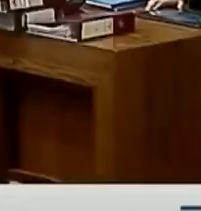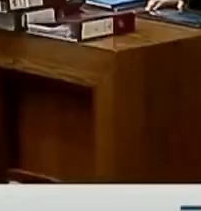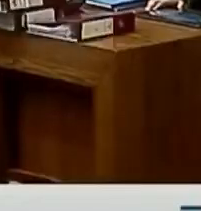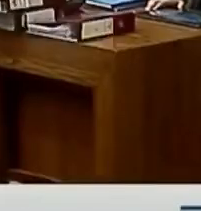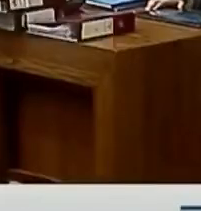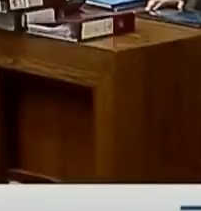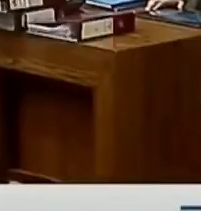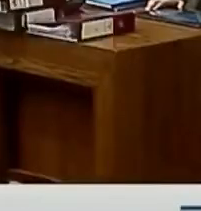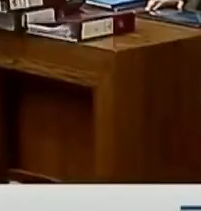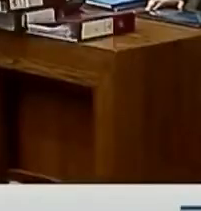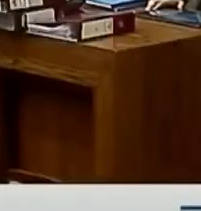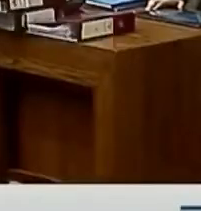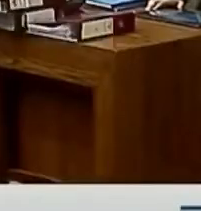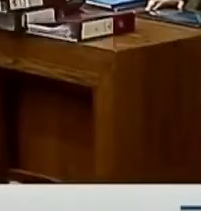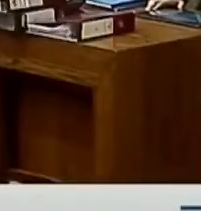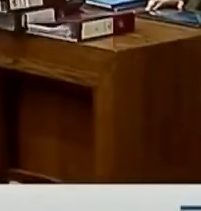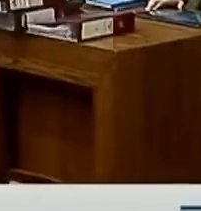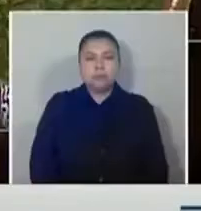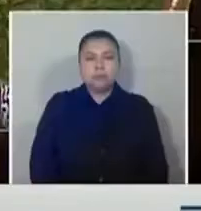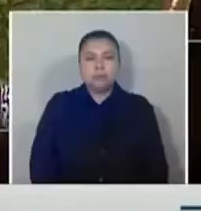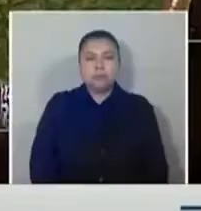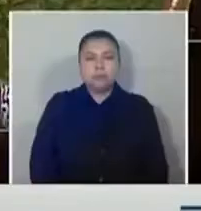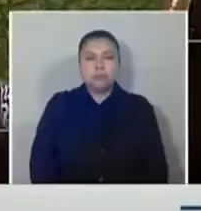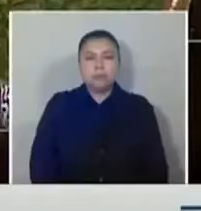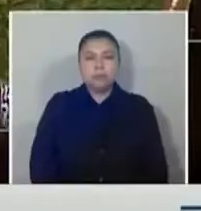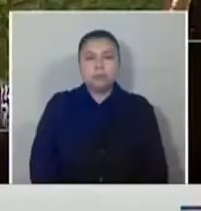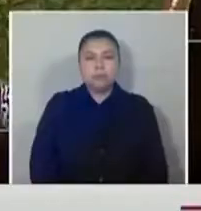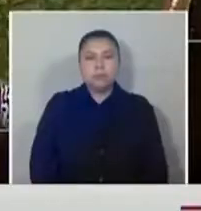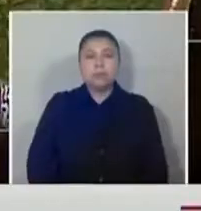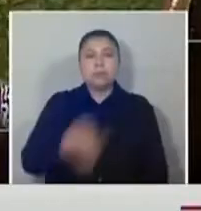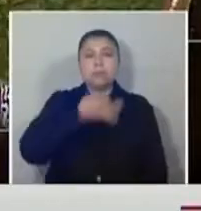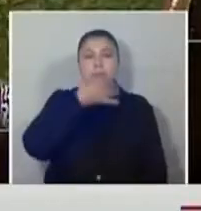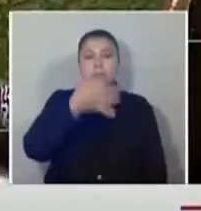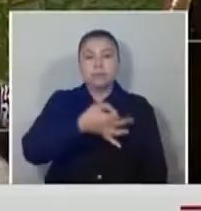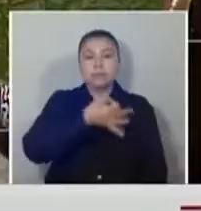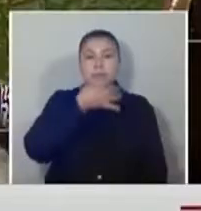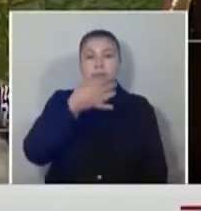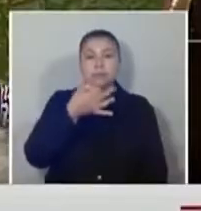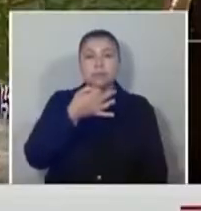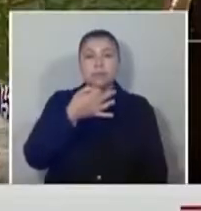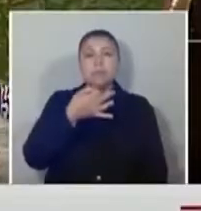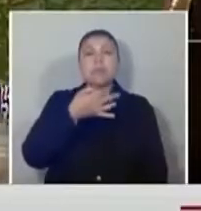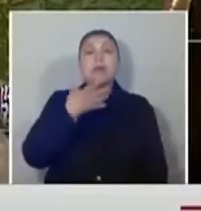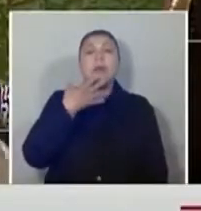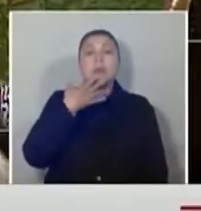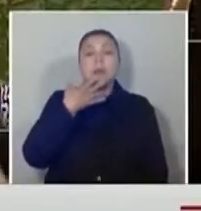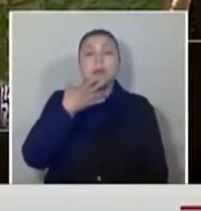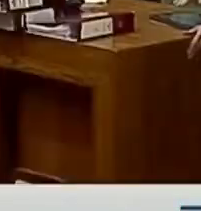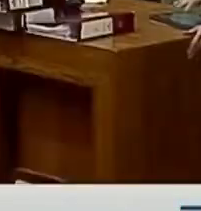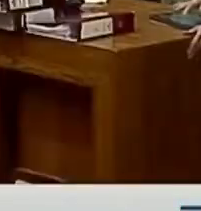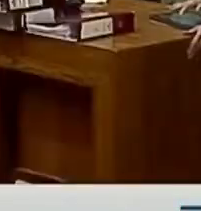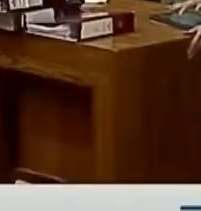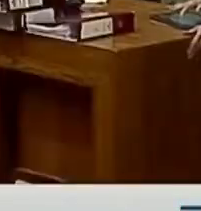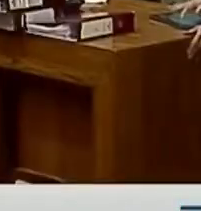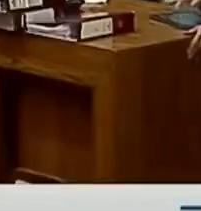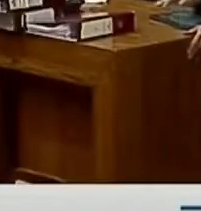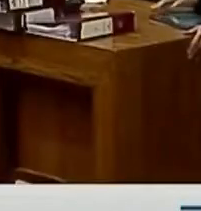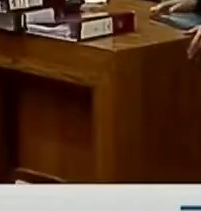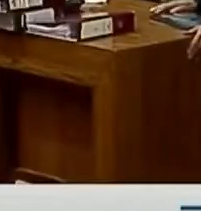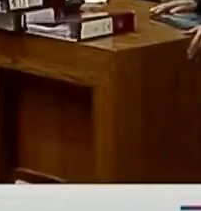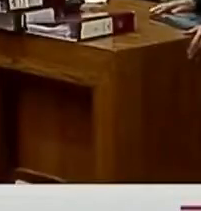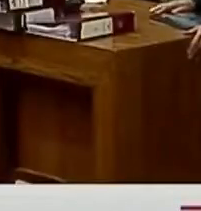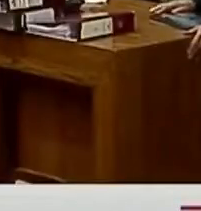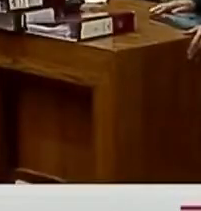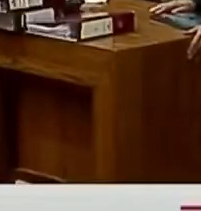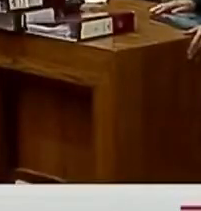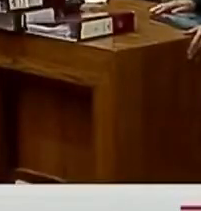impresentable, como por ejemplo que se citaban artículos, etcétera, pero no se citaba de dónde, ¿no? Etcétera. Entonces, eso es lo